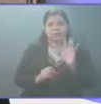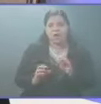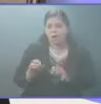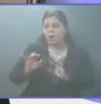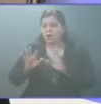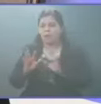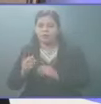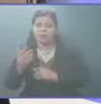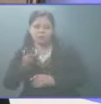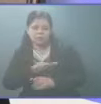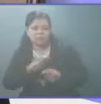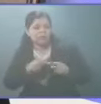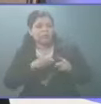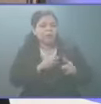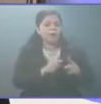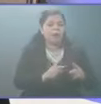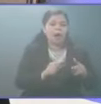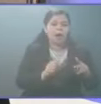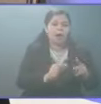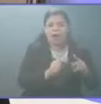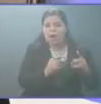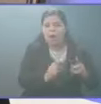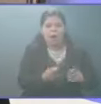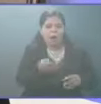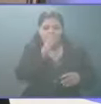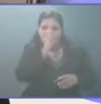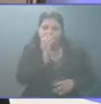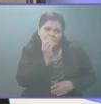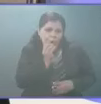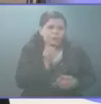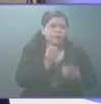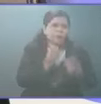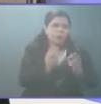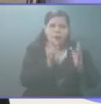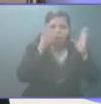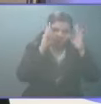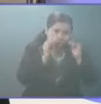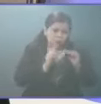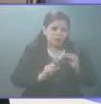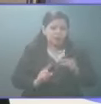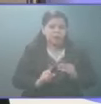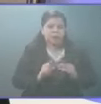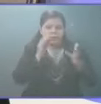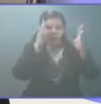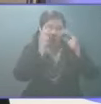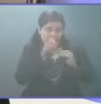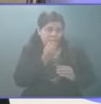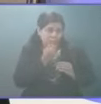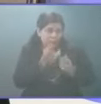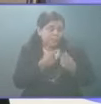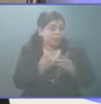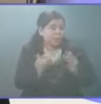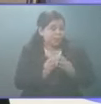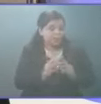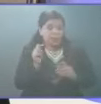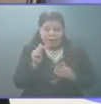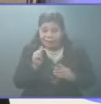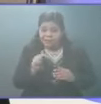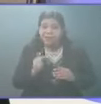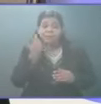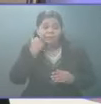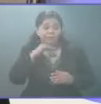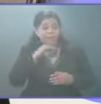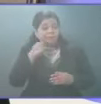Vamos a almorzar o vamos a comer a un lugar o salen, qué sé yo, por las noches. Y es ahí donde se llega a